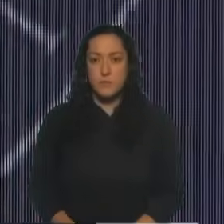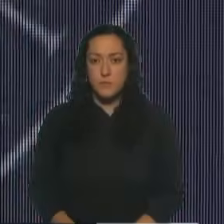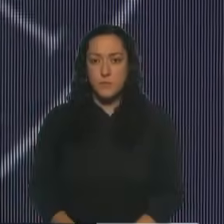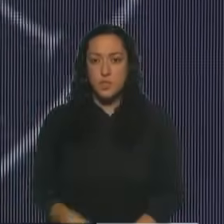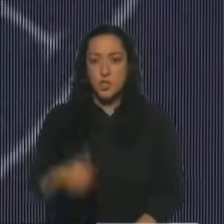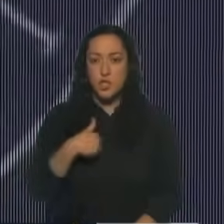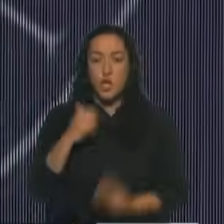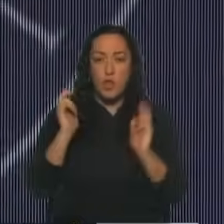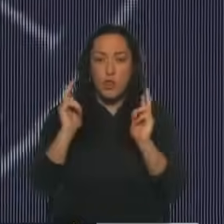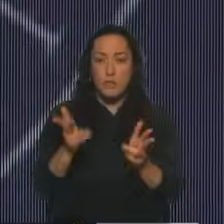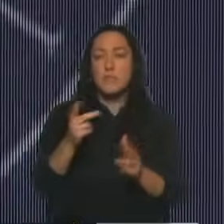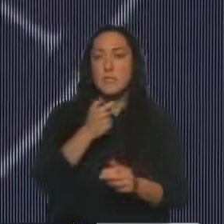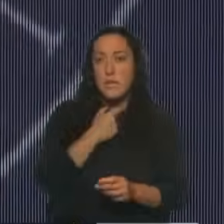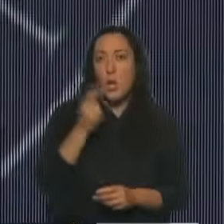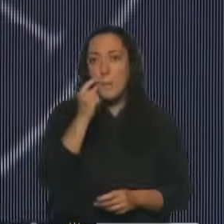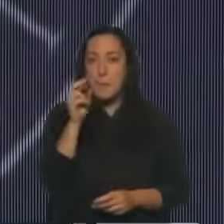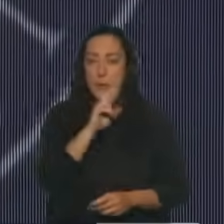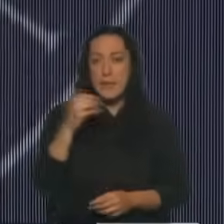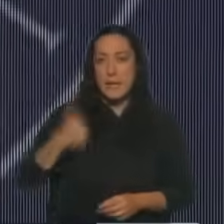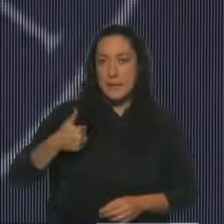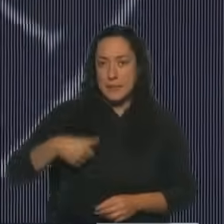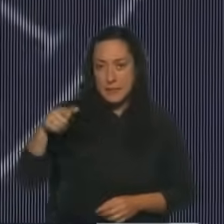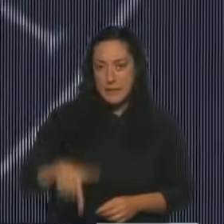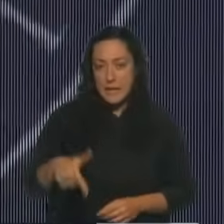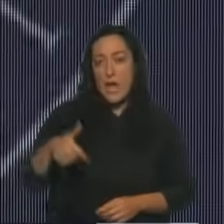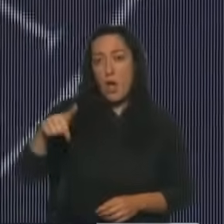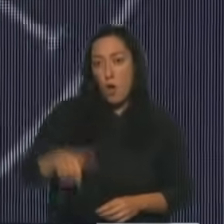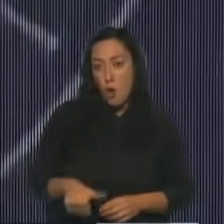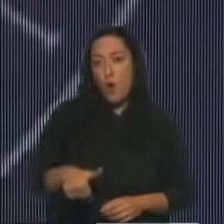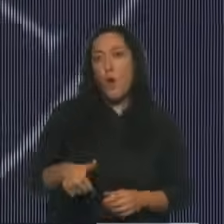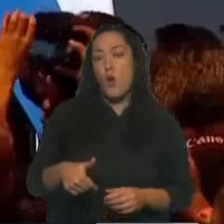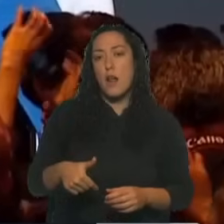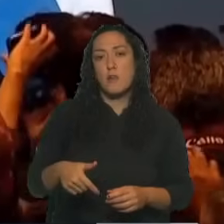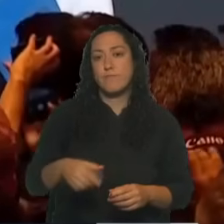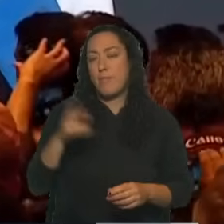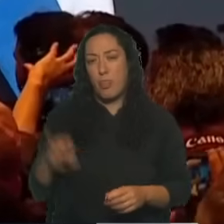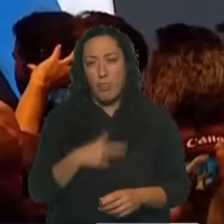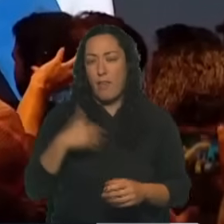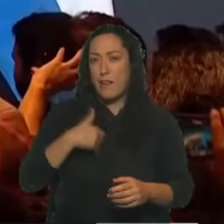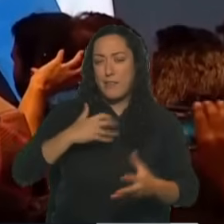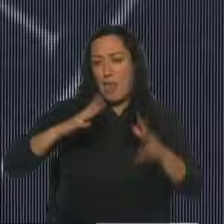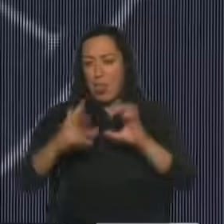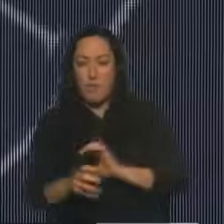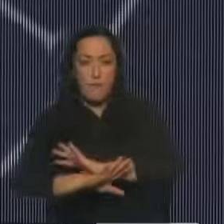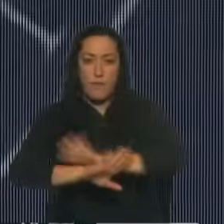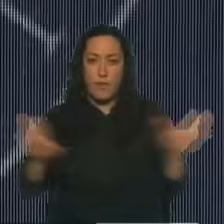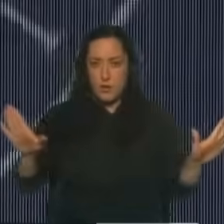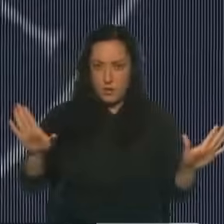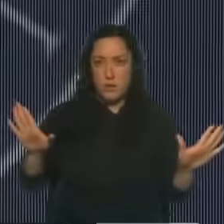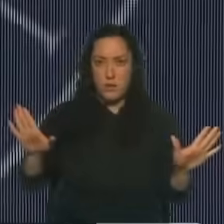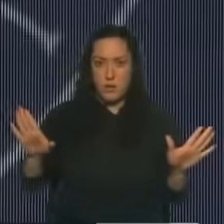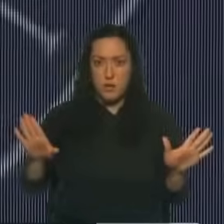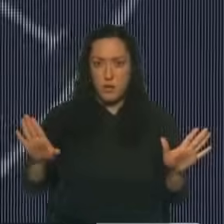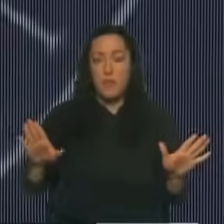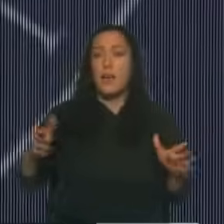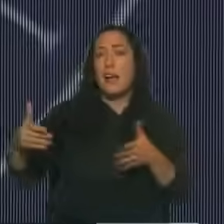Quiero decirle a todos los argentinos que hoy comienza el fin de la decadencia argentina. Hoy retomamos el camino que hizo grande